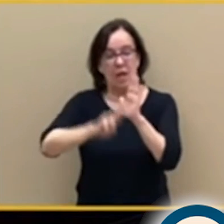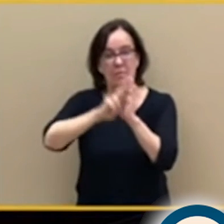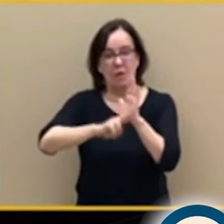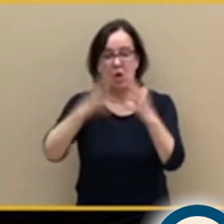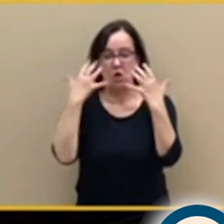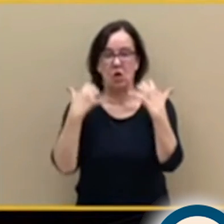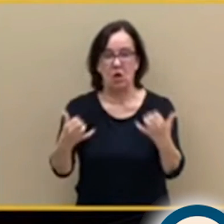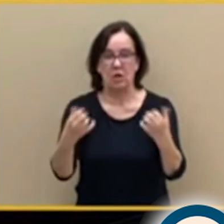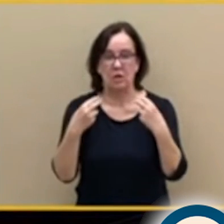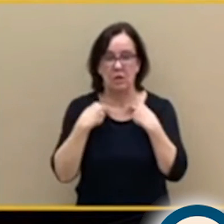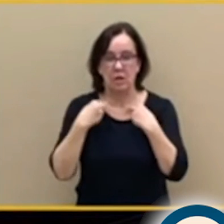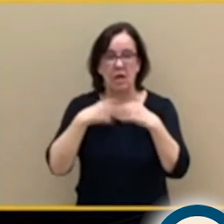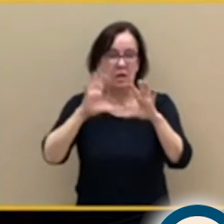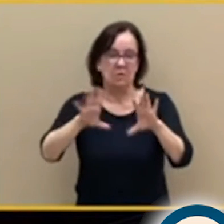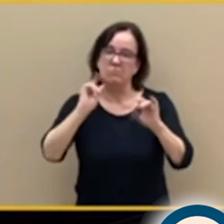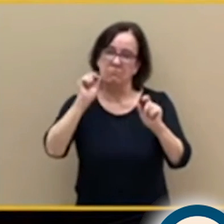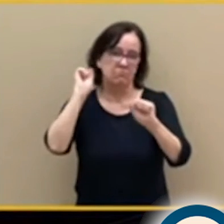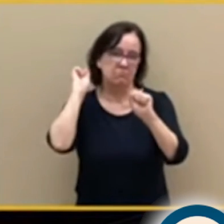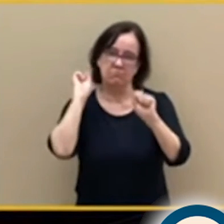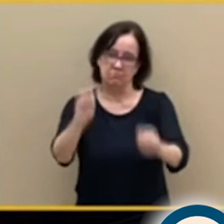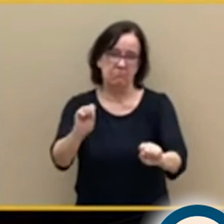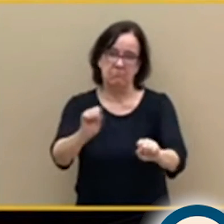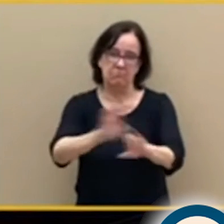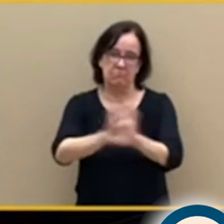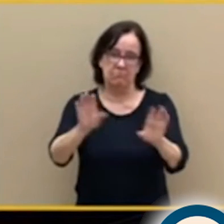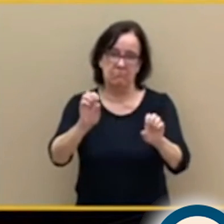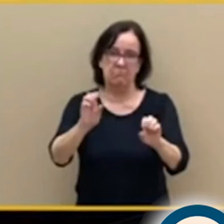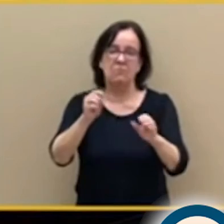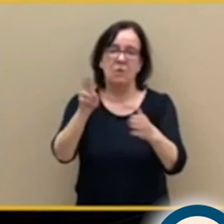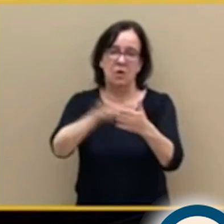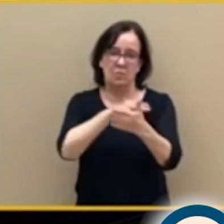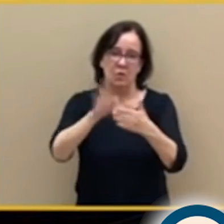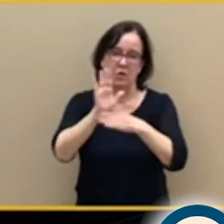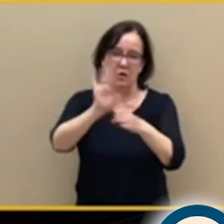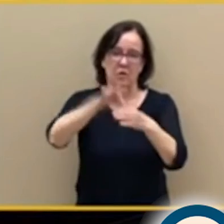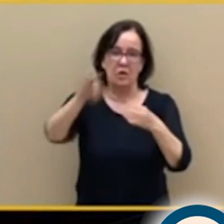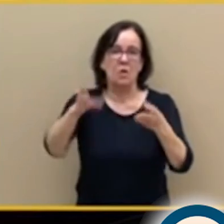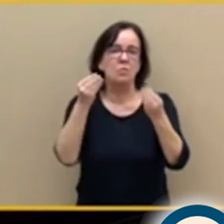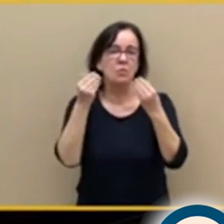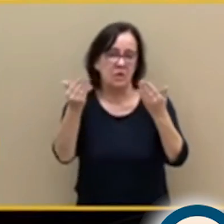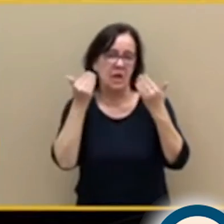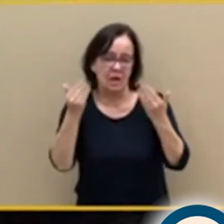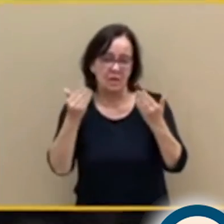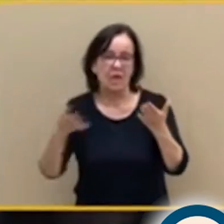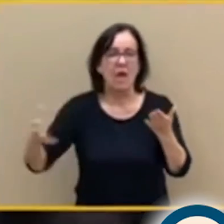moción de censura. Muchísimas gracias a todos. Se levanta la sesión.